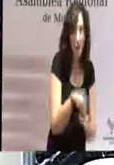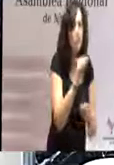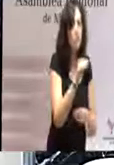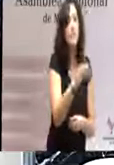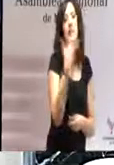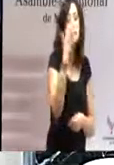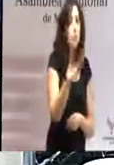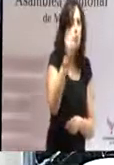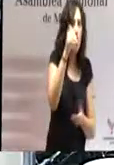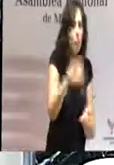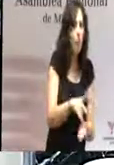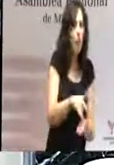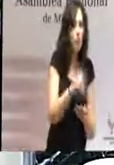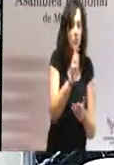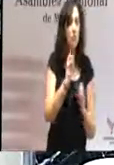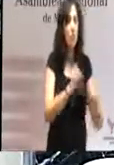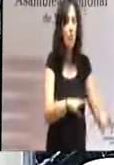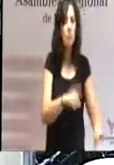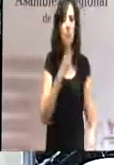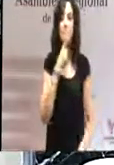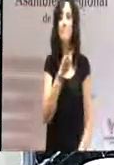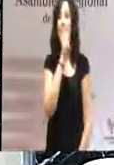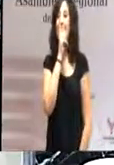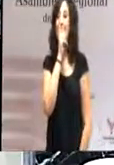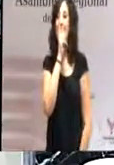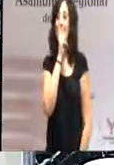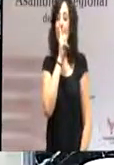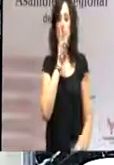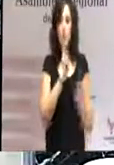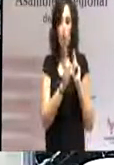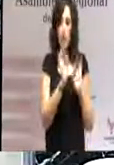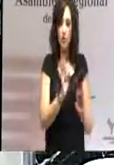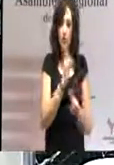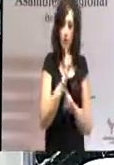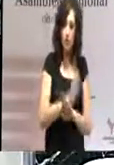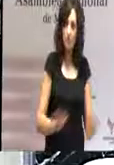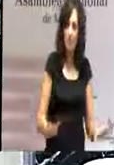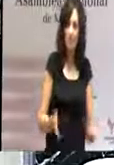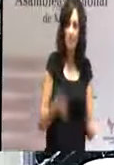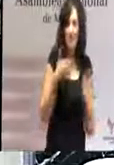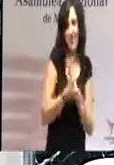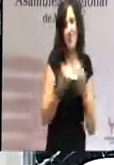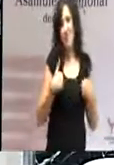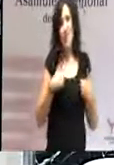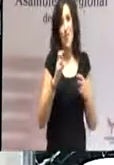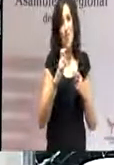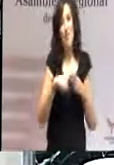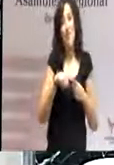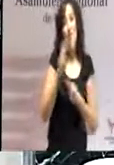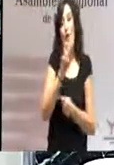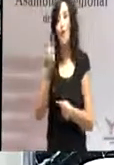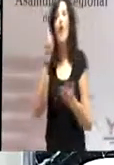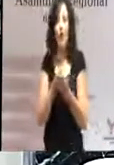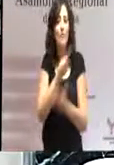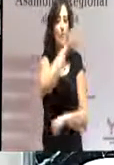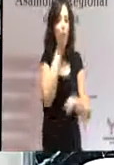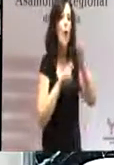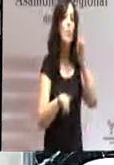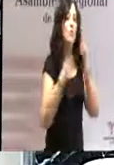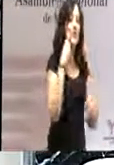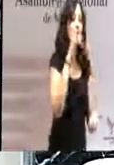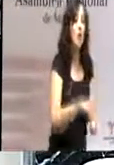imputado, dio la callada por respuesta. Por tanto, no me deja, señor presidente, otro remedio que volverle a preguntar. Si